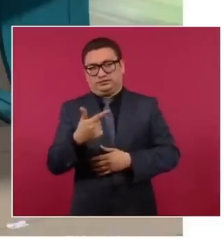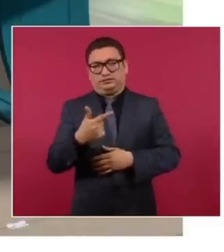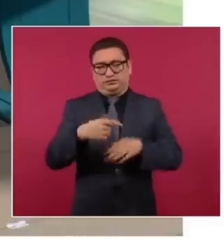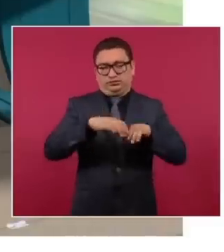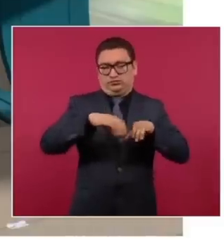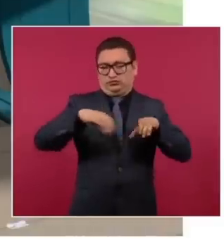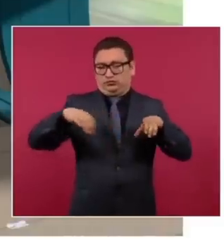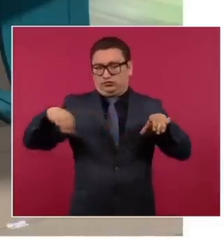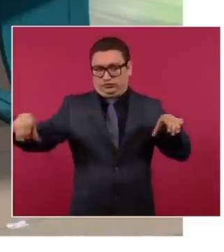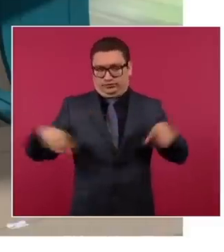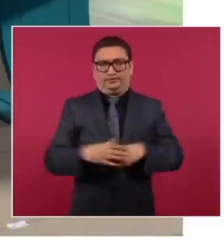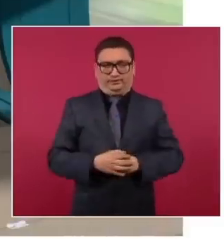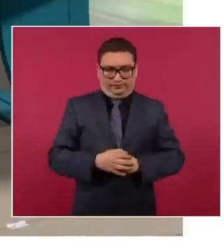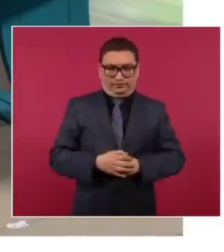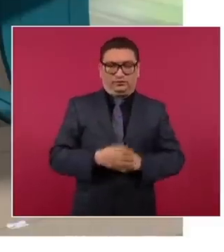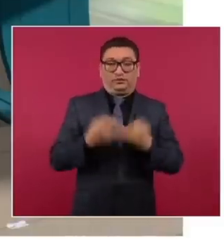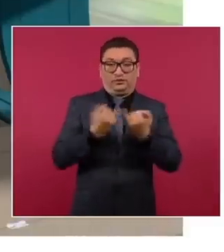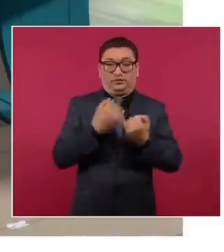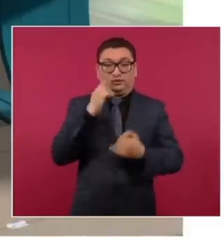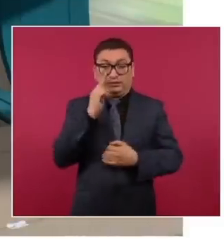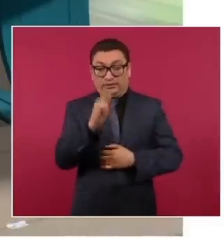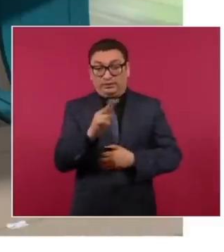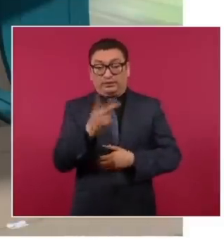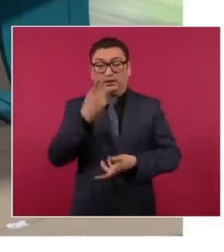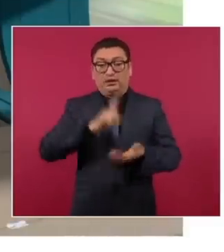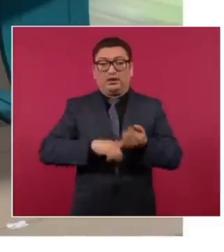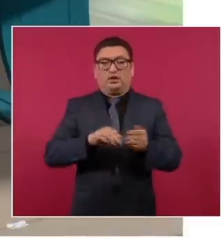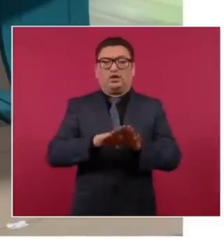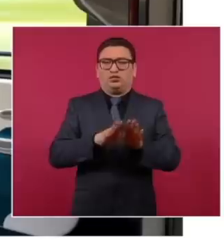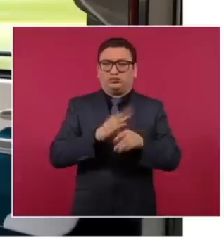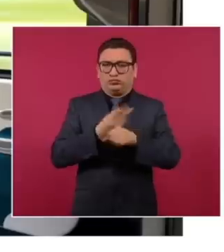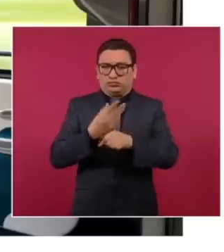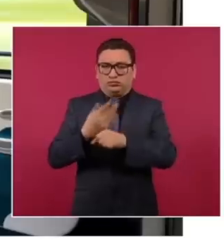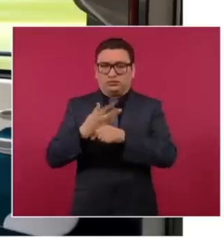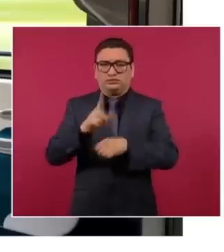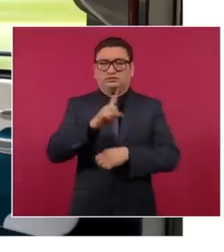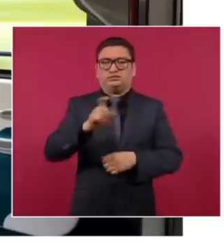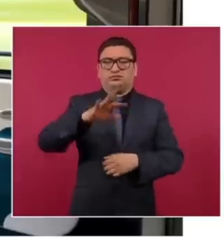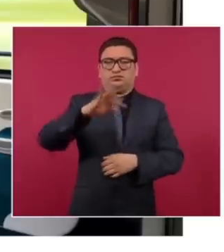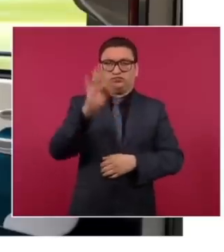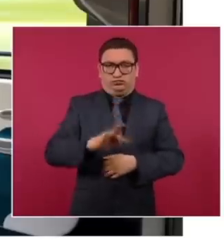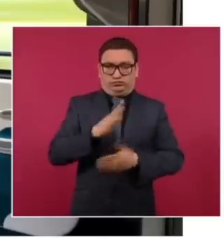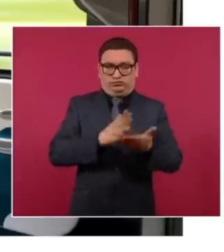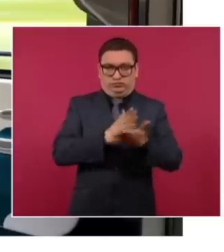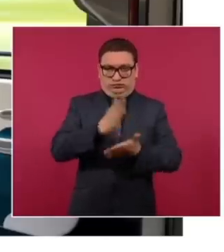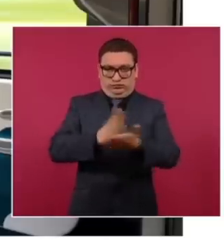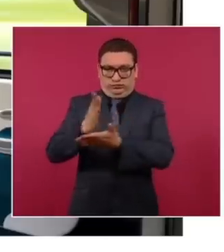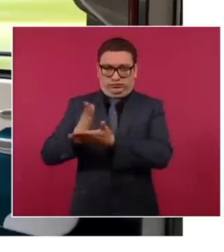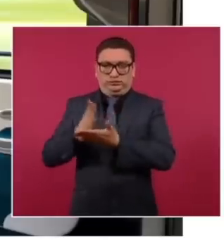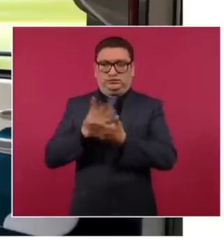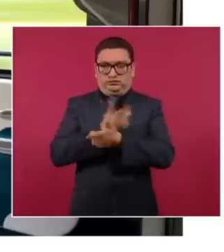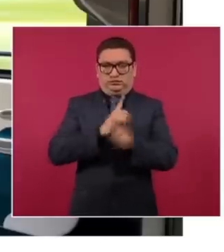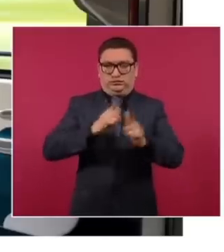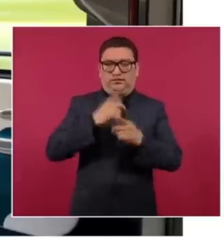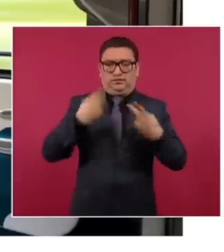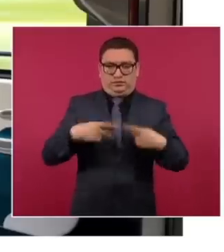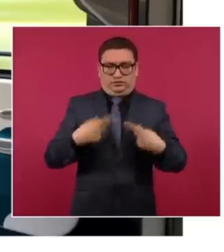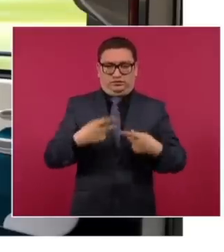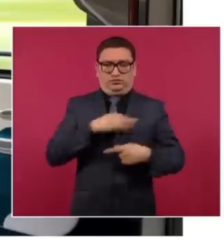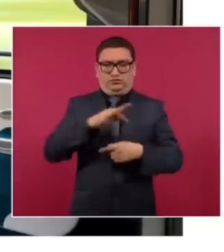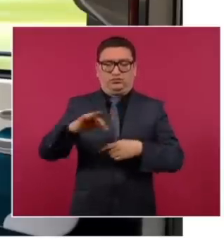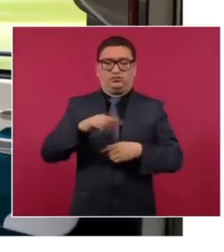la que sigue, por favor, y aquí vamos a poder ver que está adaptado para que sea 100% accesible, además con espacios para poder